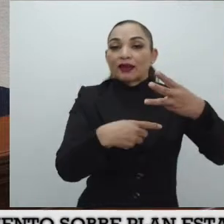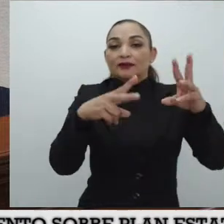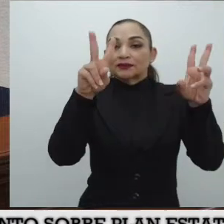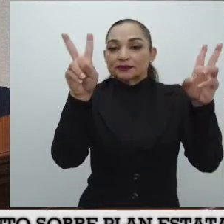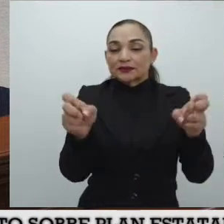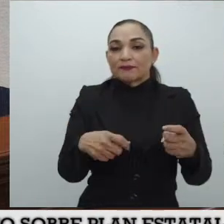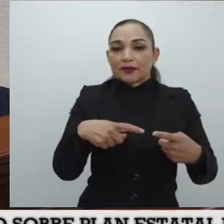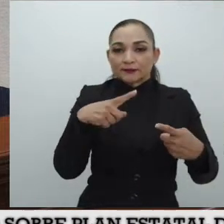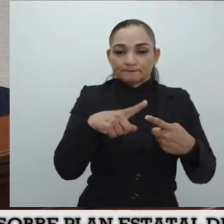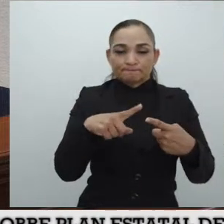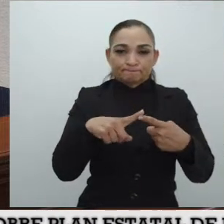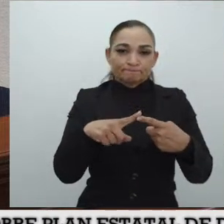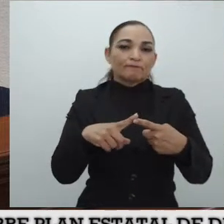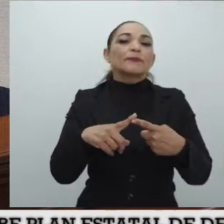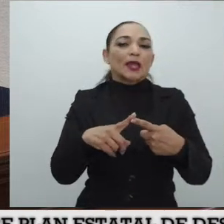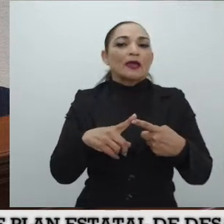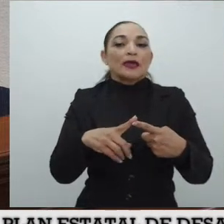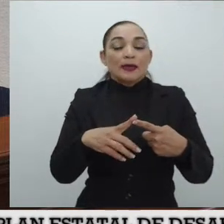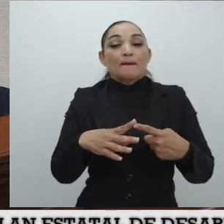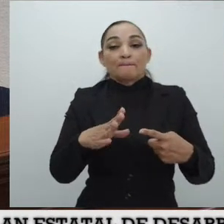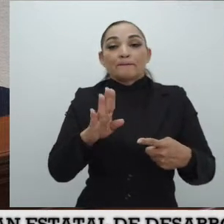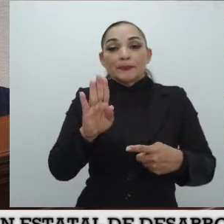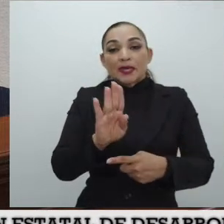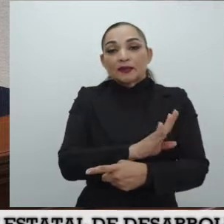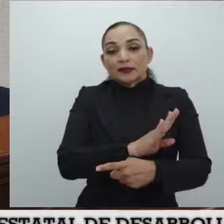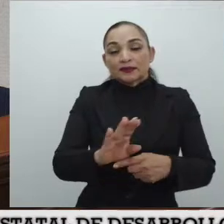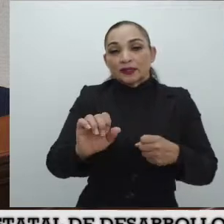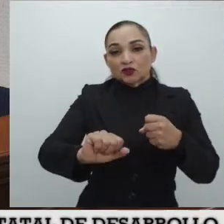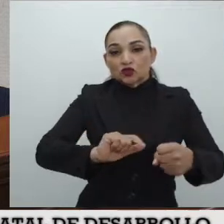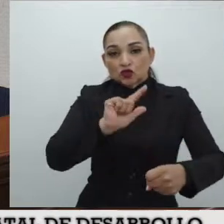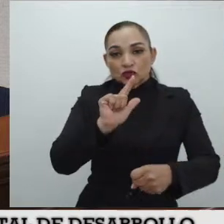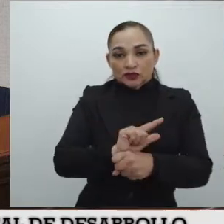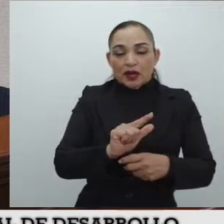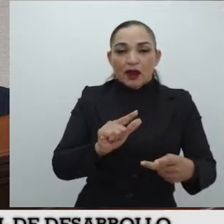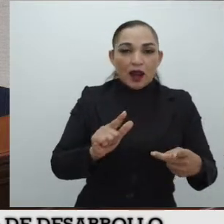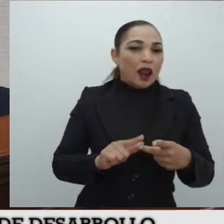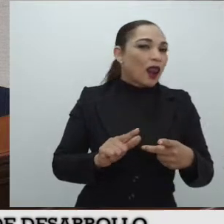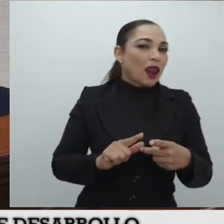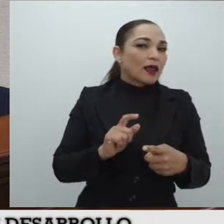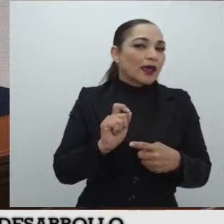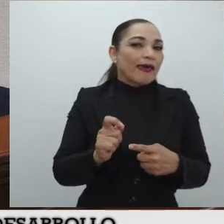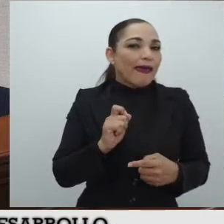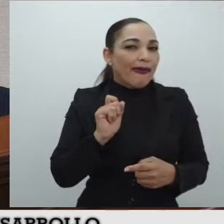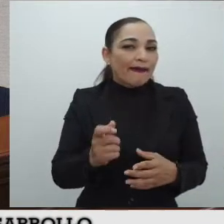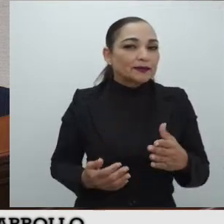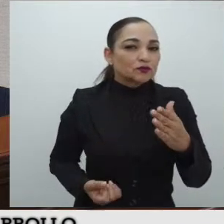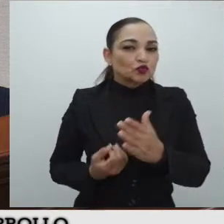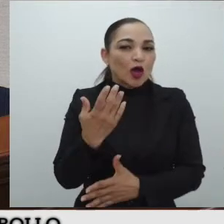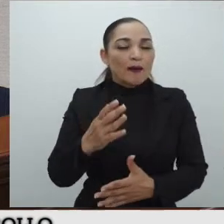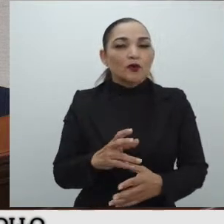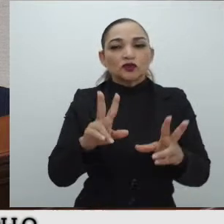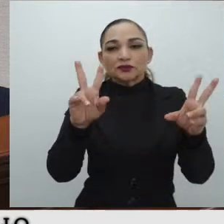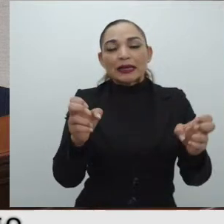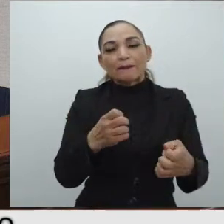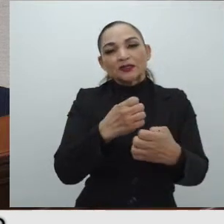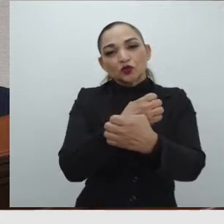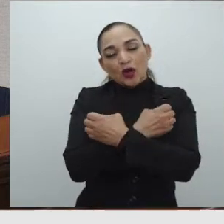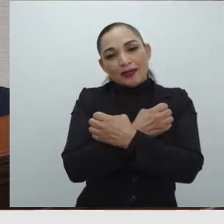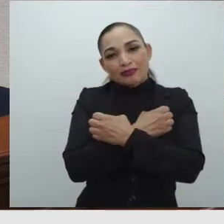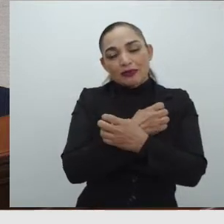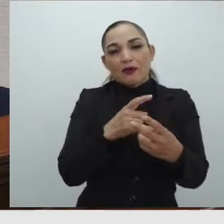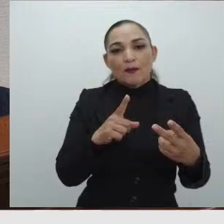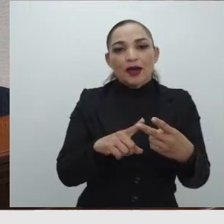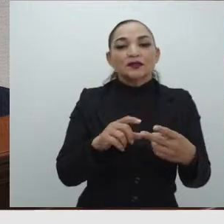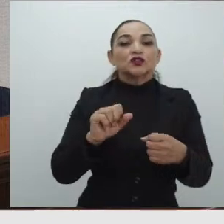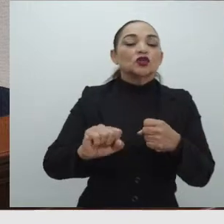1, bienestar social sostenible, que implica innovación educativa e inclusión con justicia social.